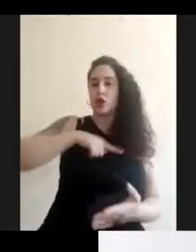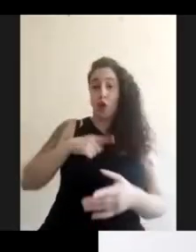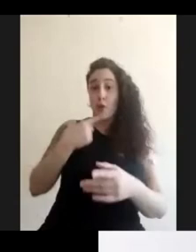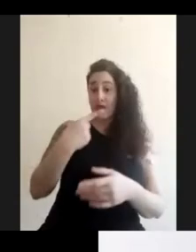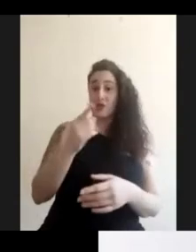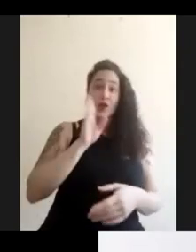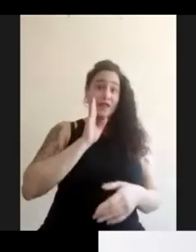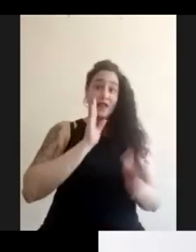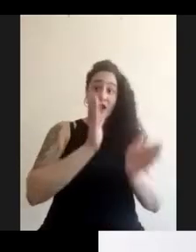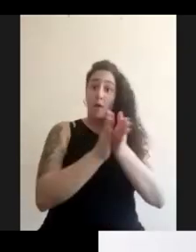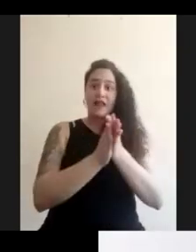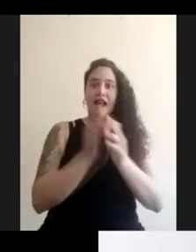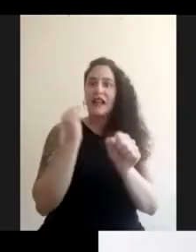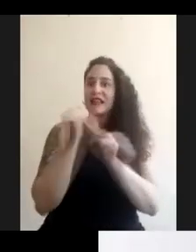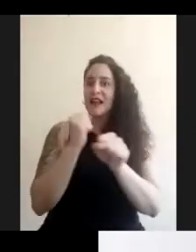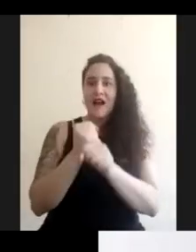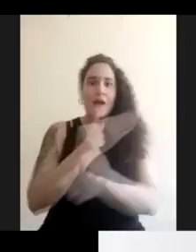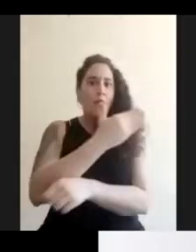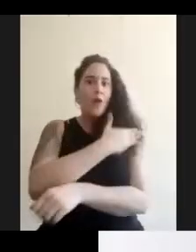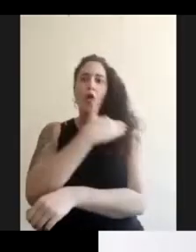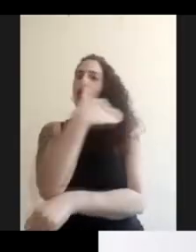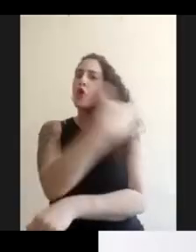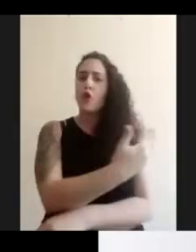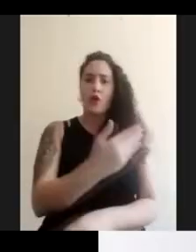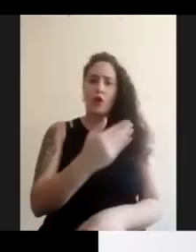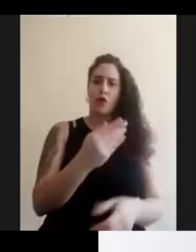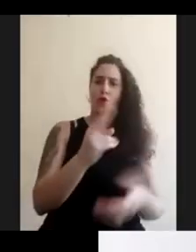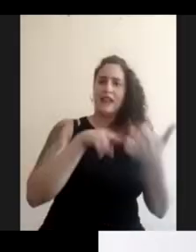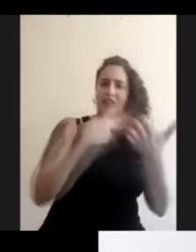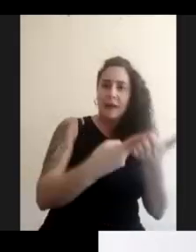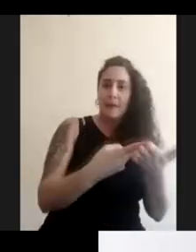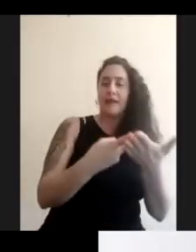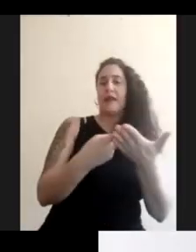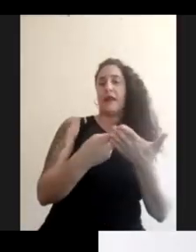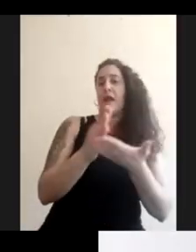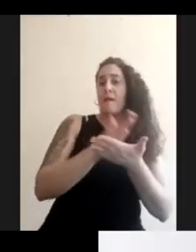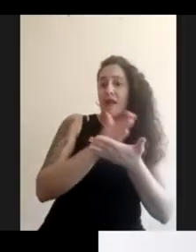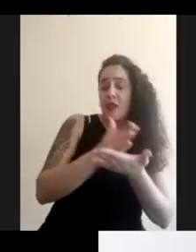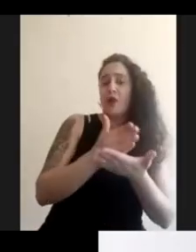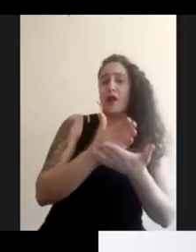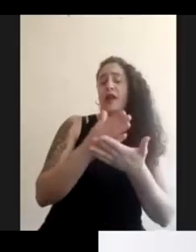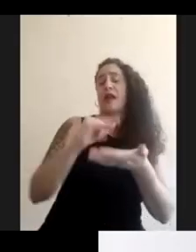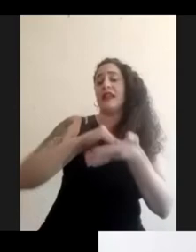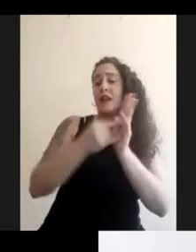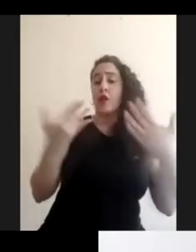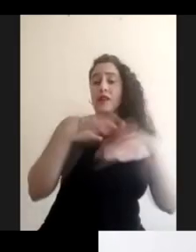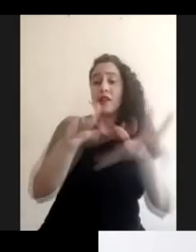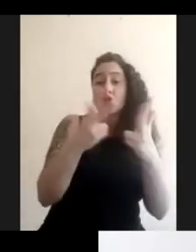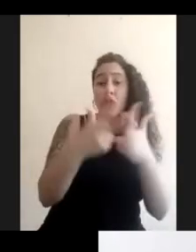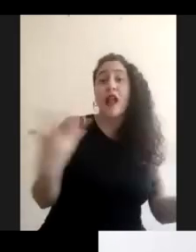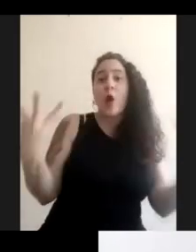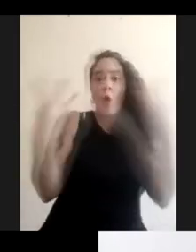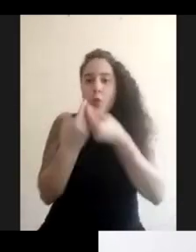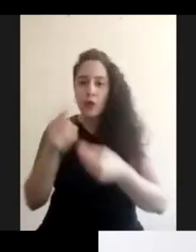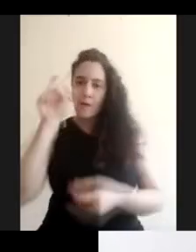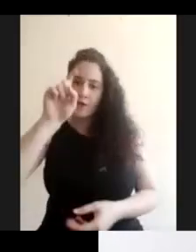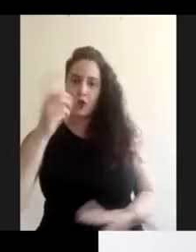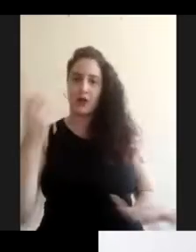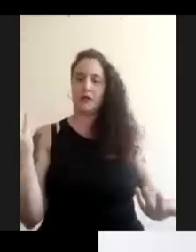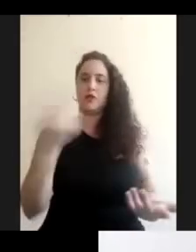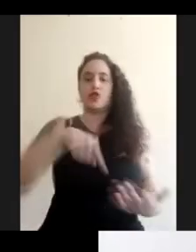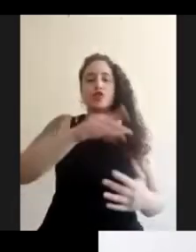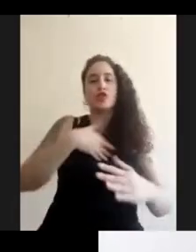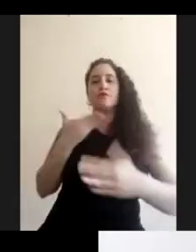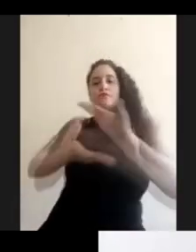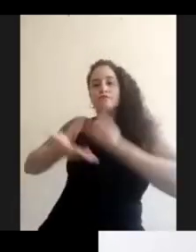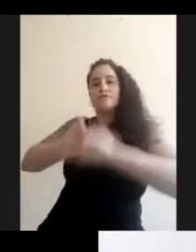codo junto a los docentes. Los docentes y nosotros no pueden hacer su labor en condiciones. Y pedimos